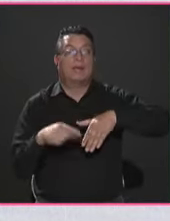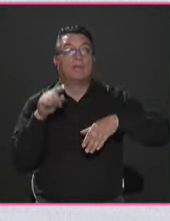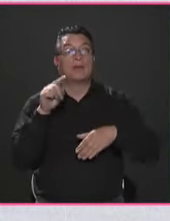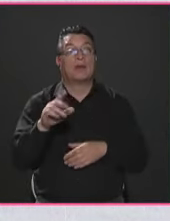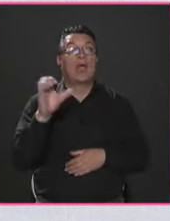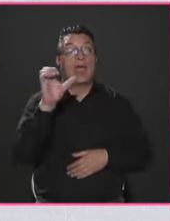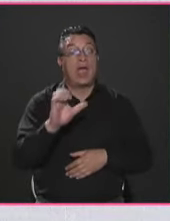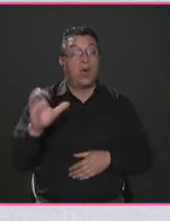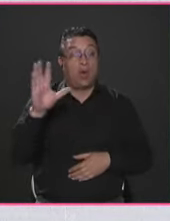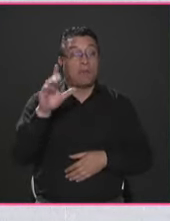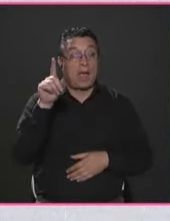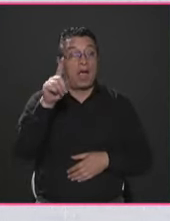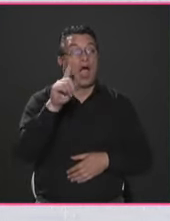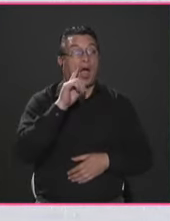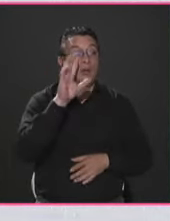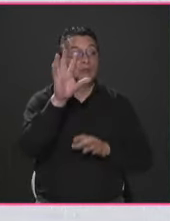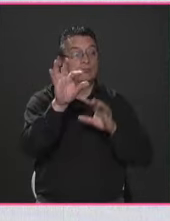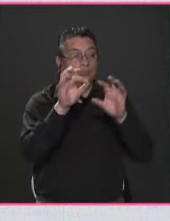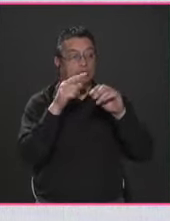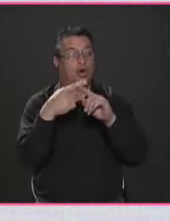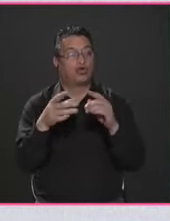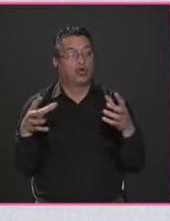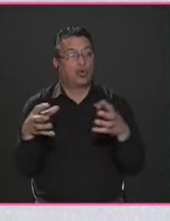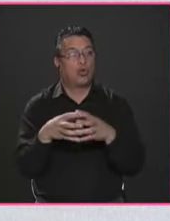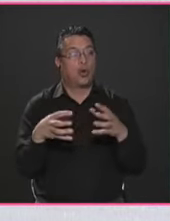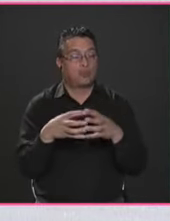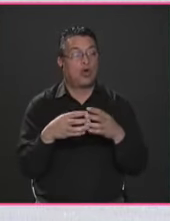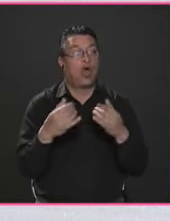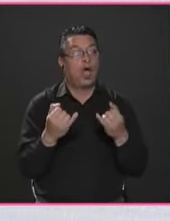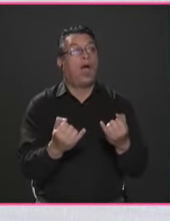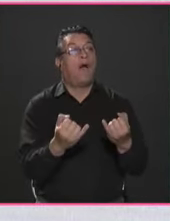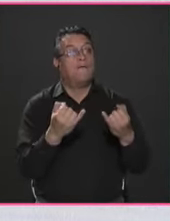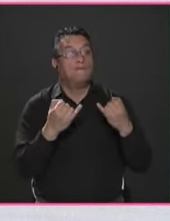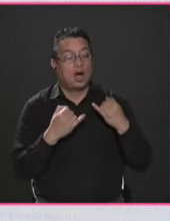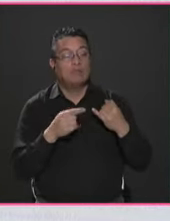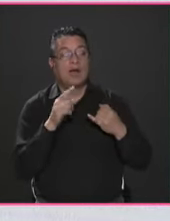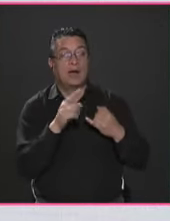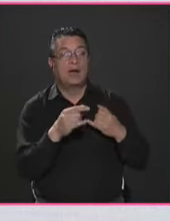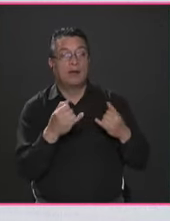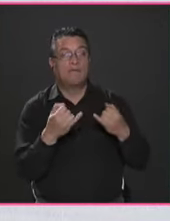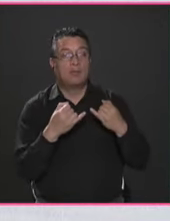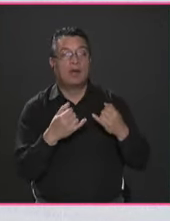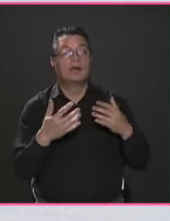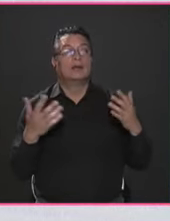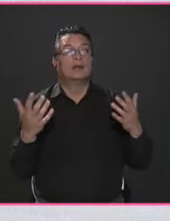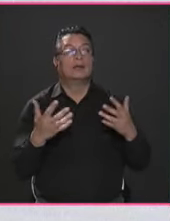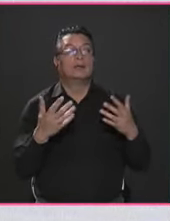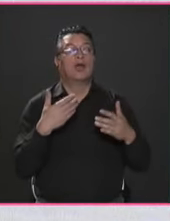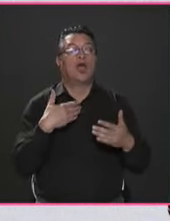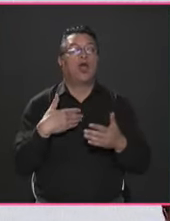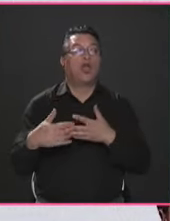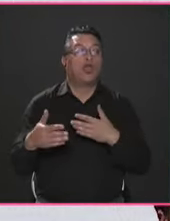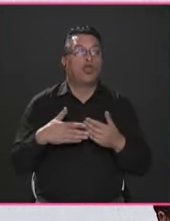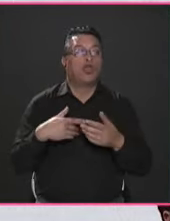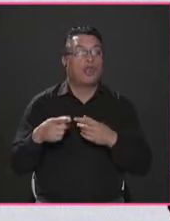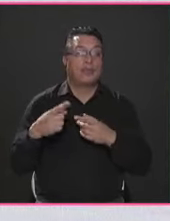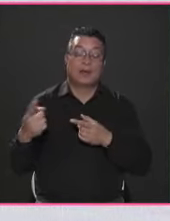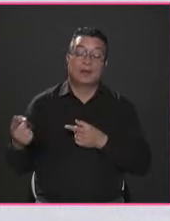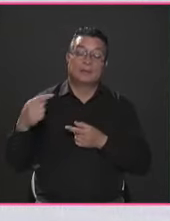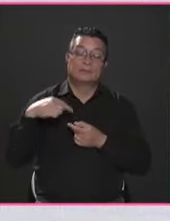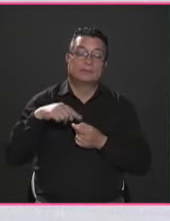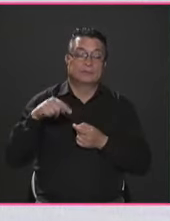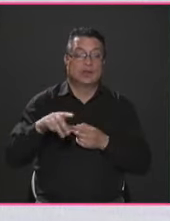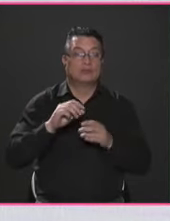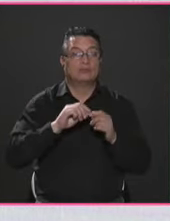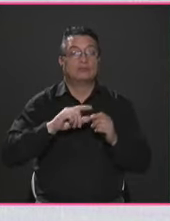contrario en Europa se han detectado otro aplog grupo que informan eh De dónde vienen esas